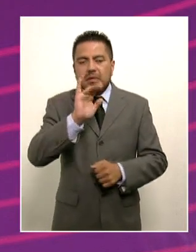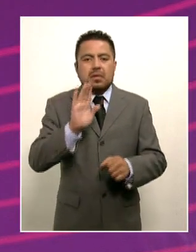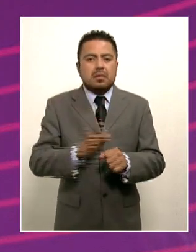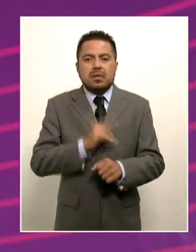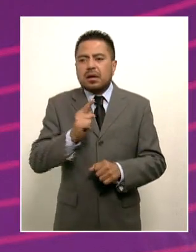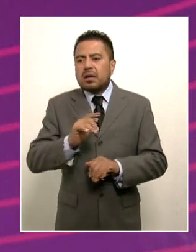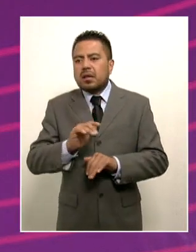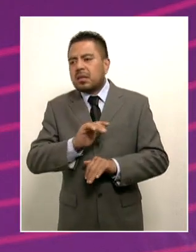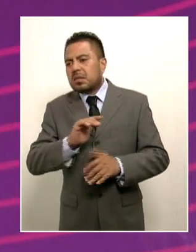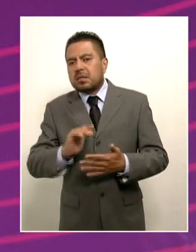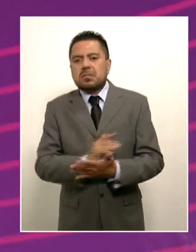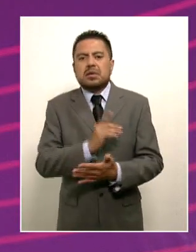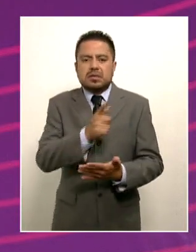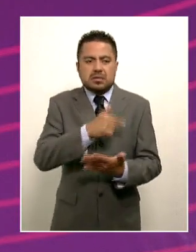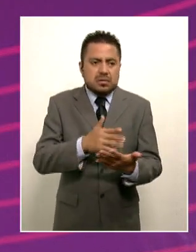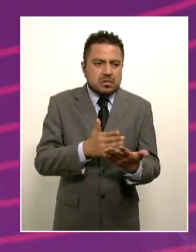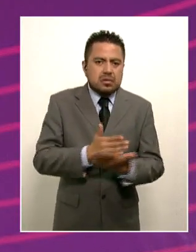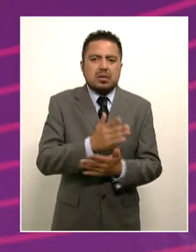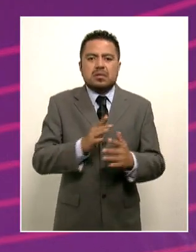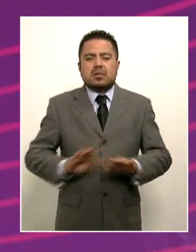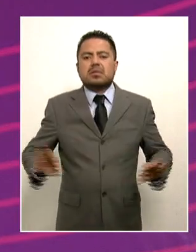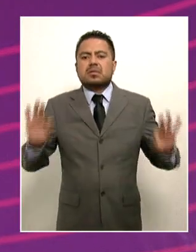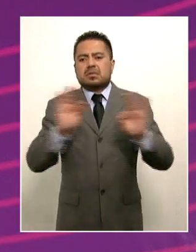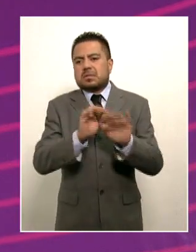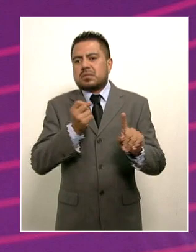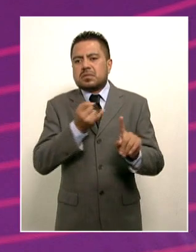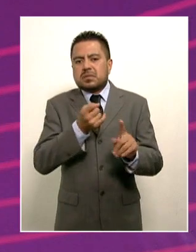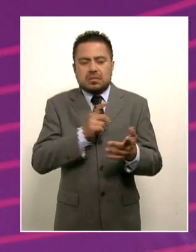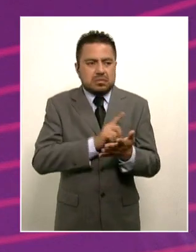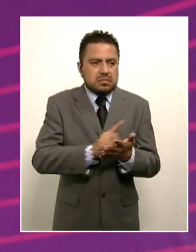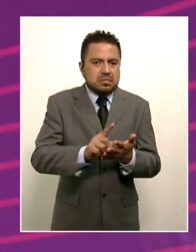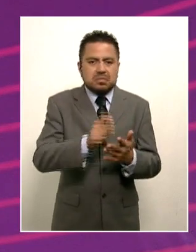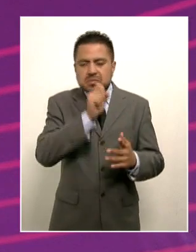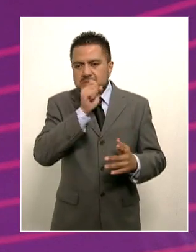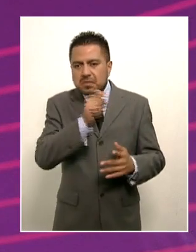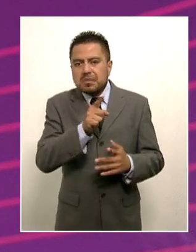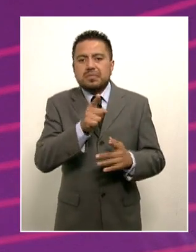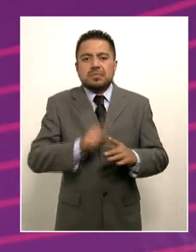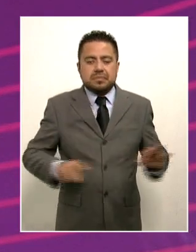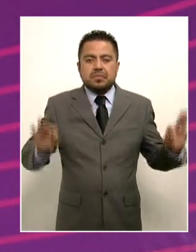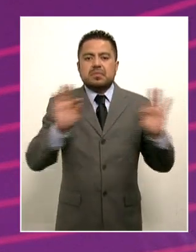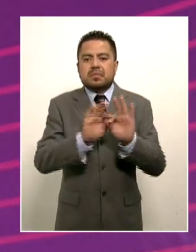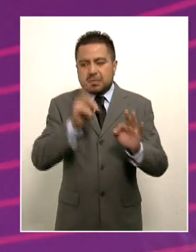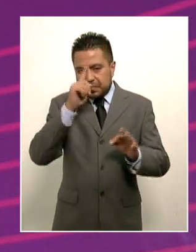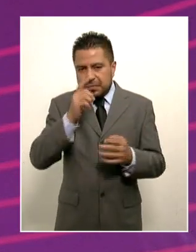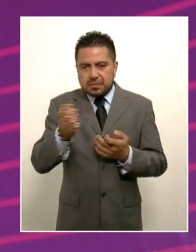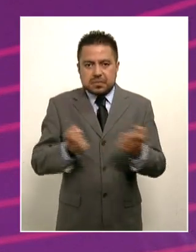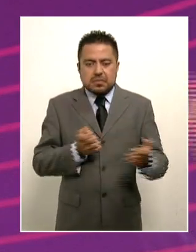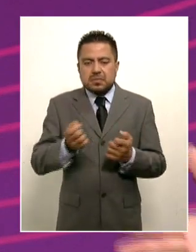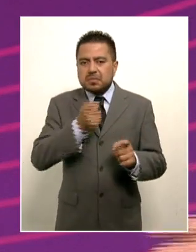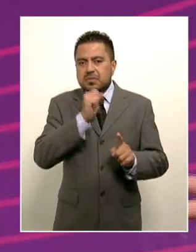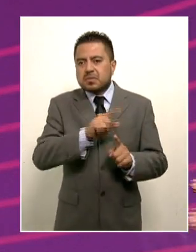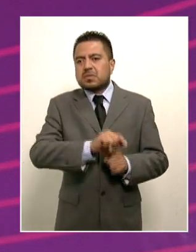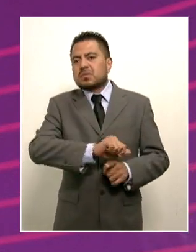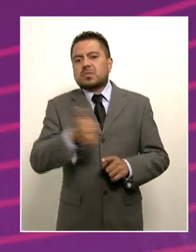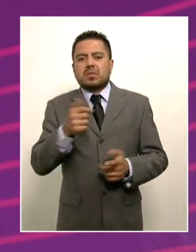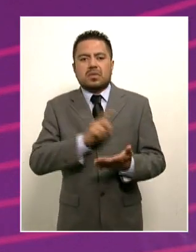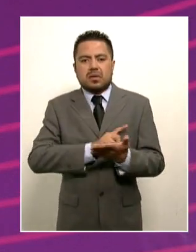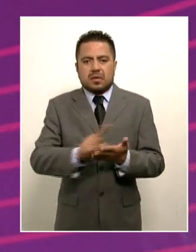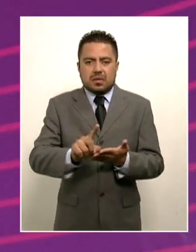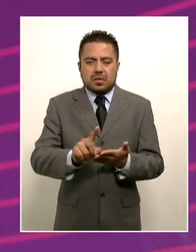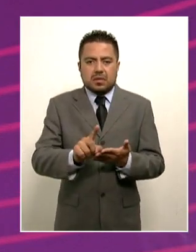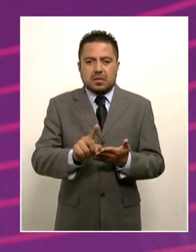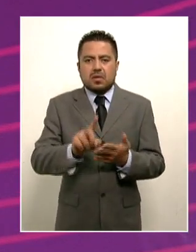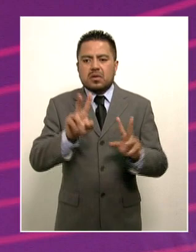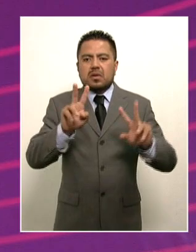además la accesibilidad es importante en sí misma, es un derecho en sí mismo, pero también es importante para el ejercicio de otros derechos.